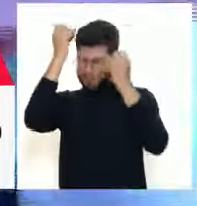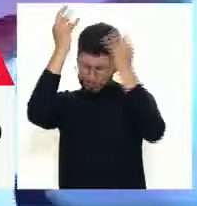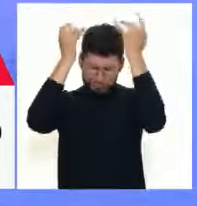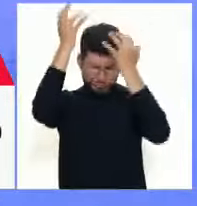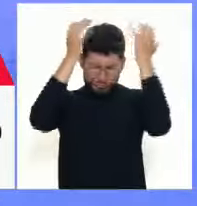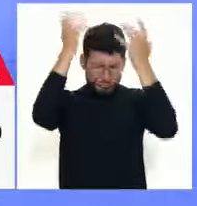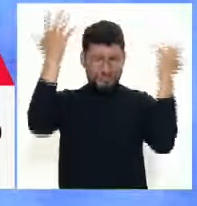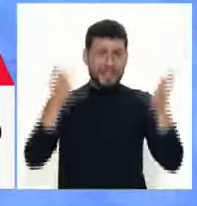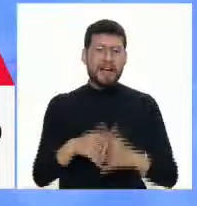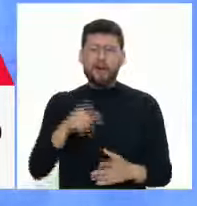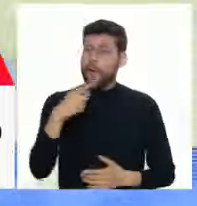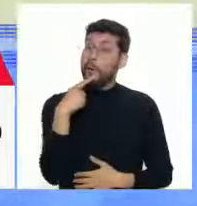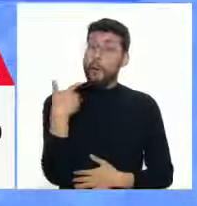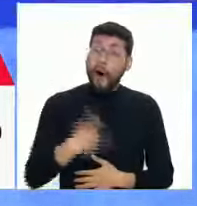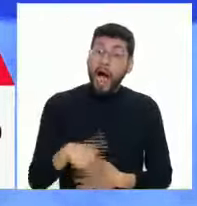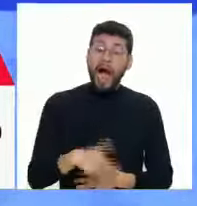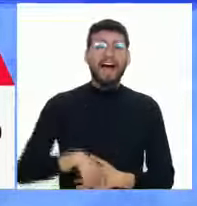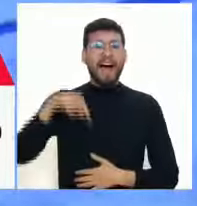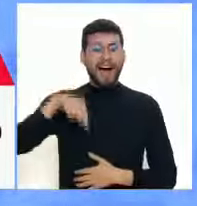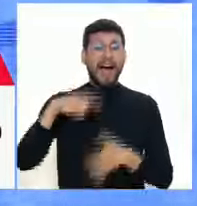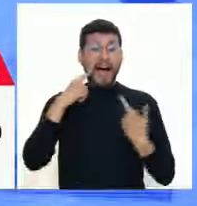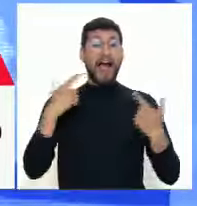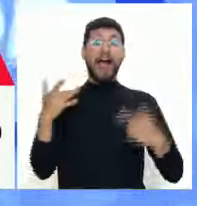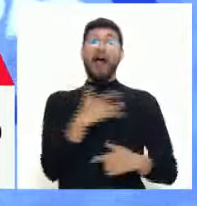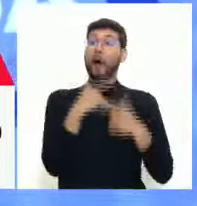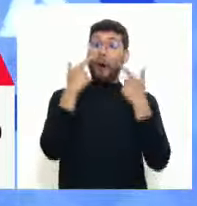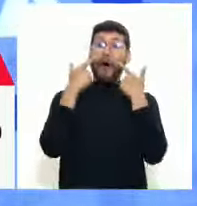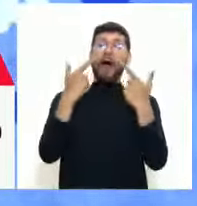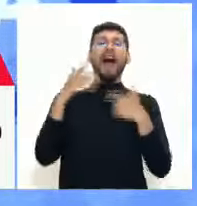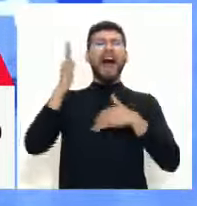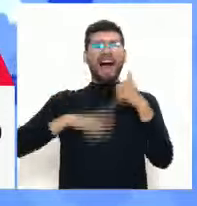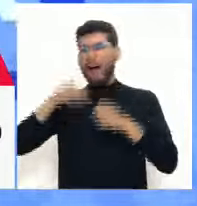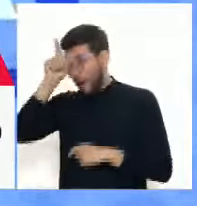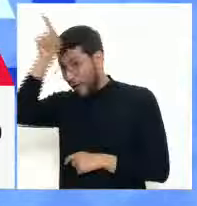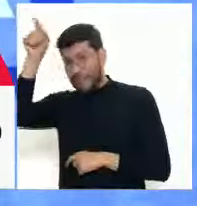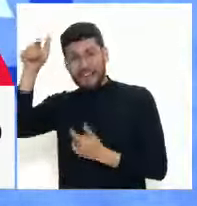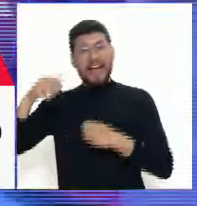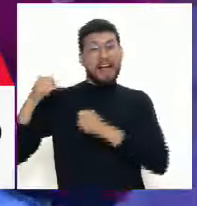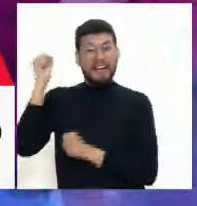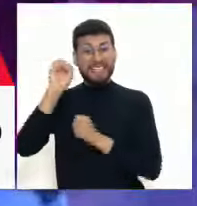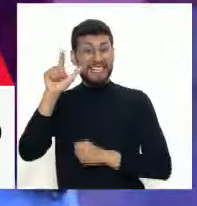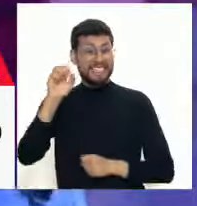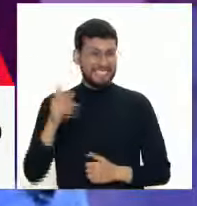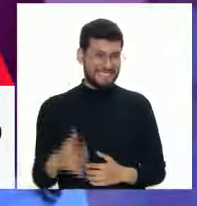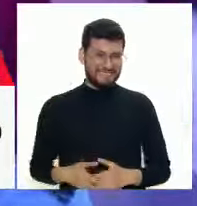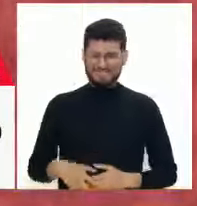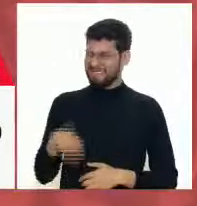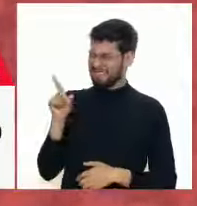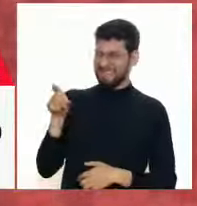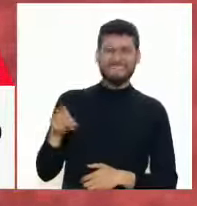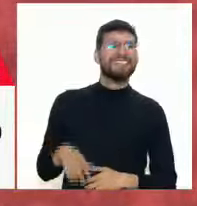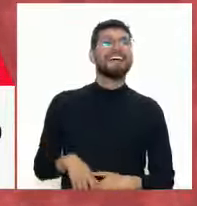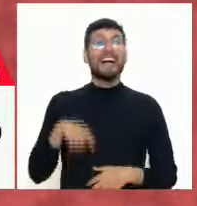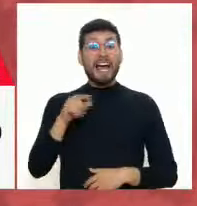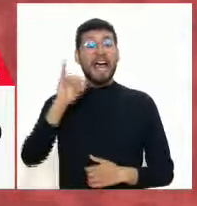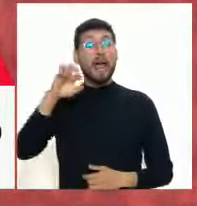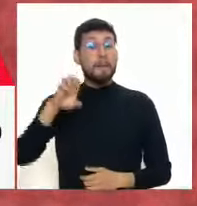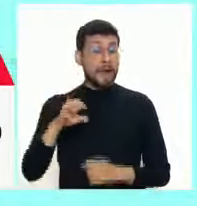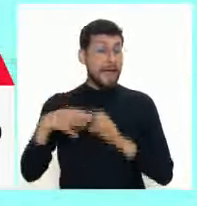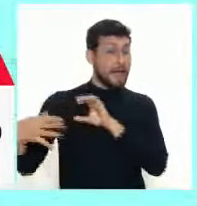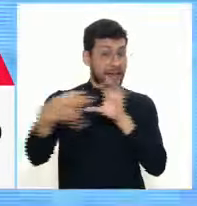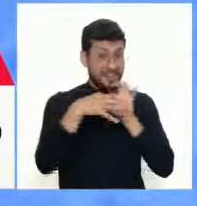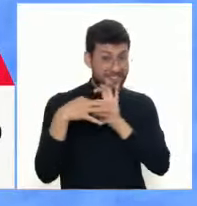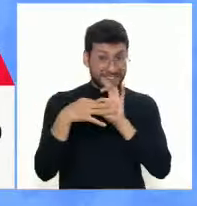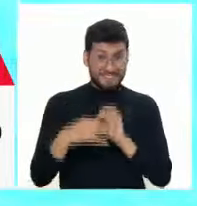orejas y decir, ¡wow! Eso es más impresionante que ver a un unicornio bailando salsa. Exacto. Canal IP nos